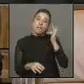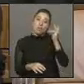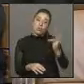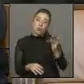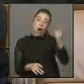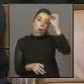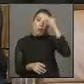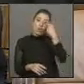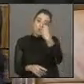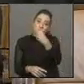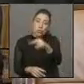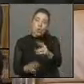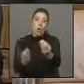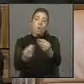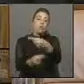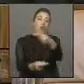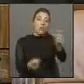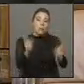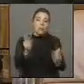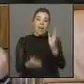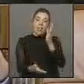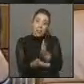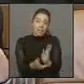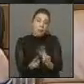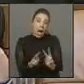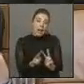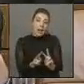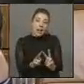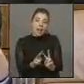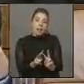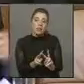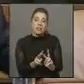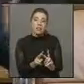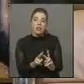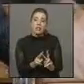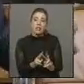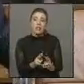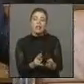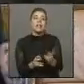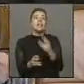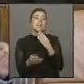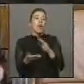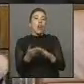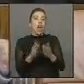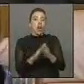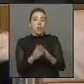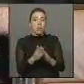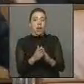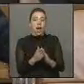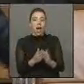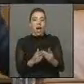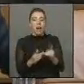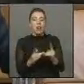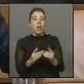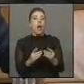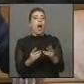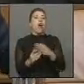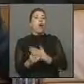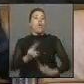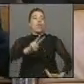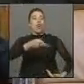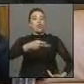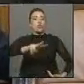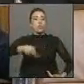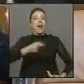con la opinión suya, con la opinión de muchos otros. Tenemos que arreglarlo y tenemos que ser garantes de la comunidad, no garantes del gobierno de turno,